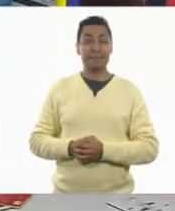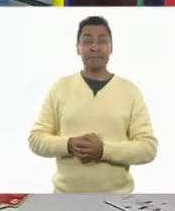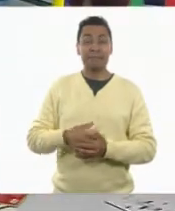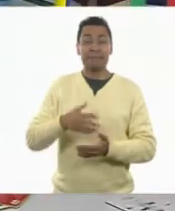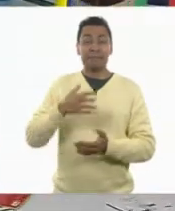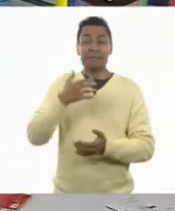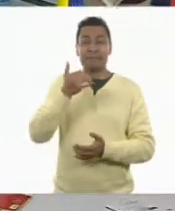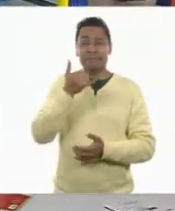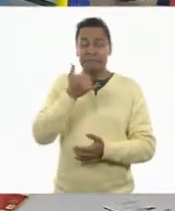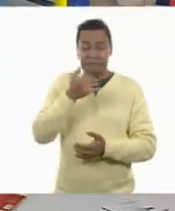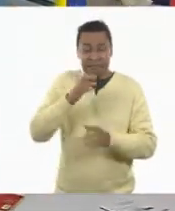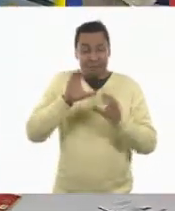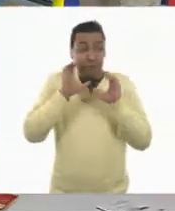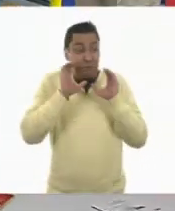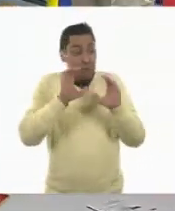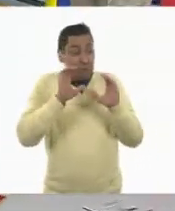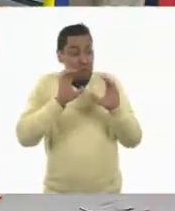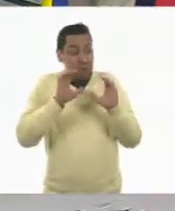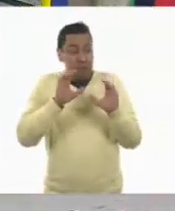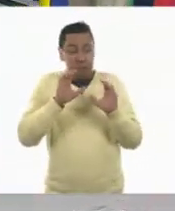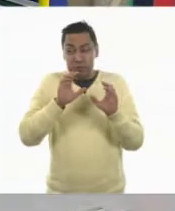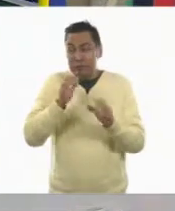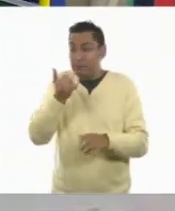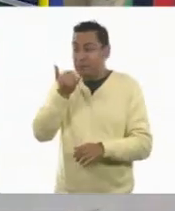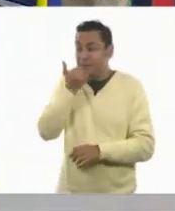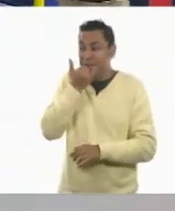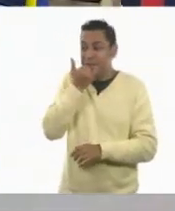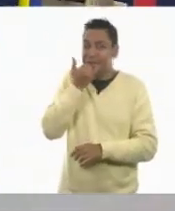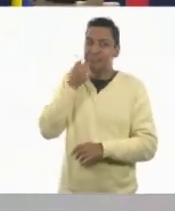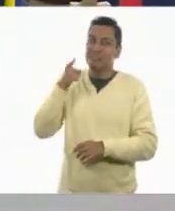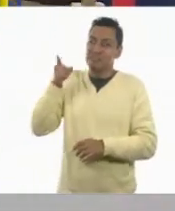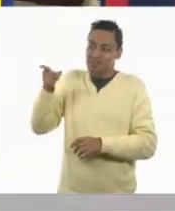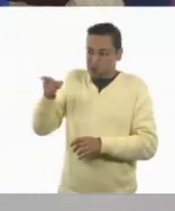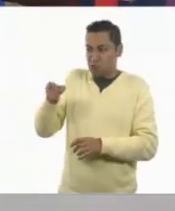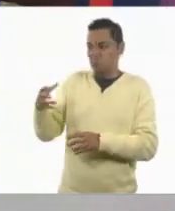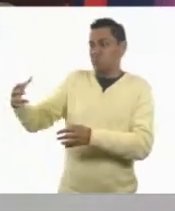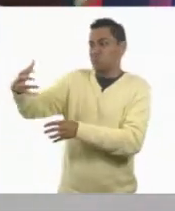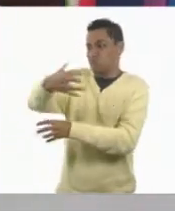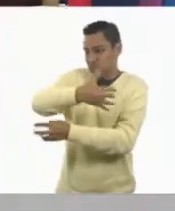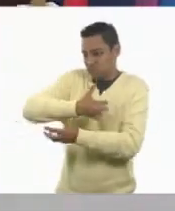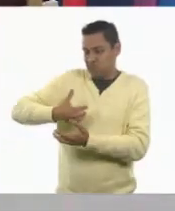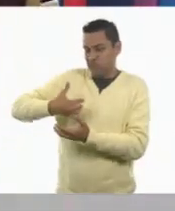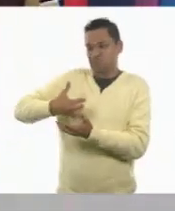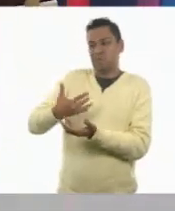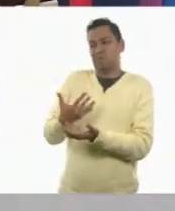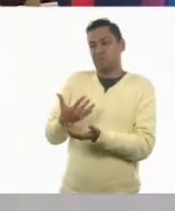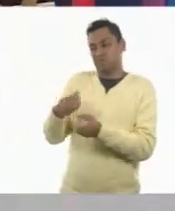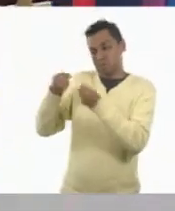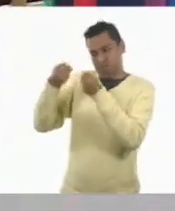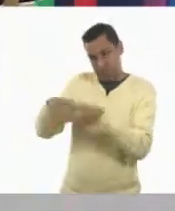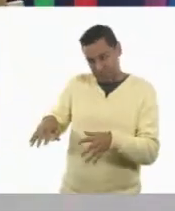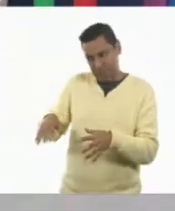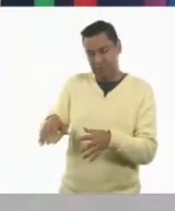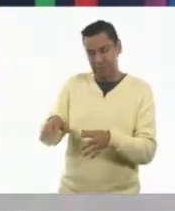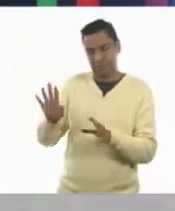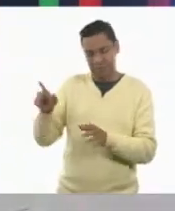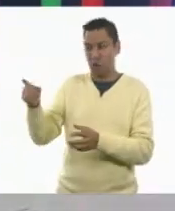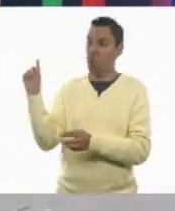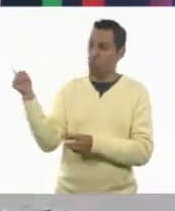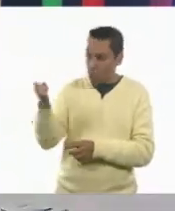¡Ay, cuidado! Perdón, pero el que mucho abarca, poco aprieta. Por no dar dos vueltas, ¿ya